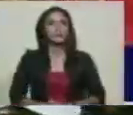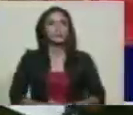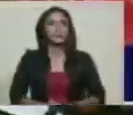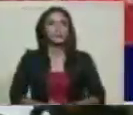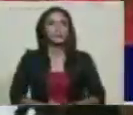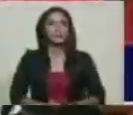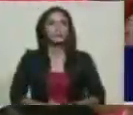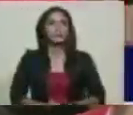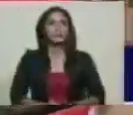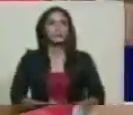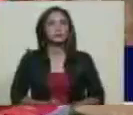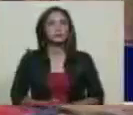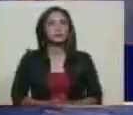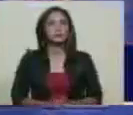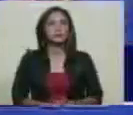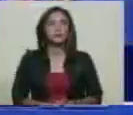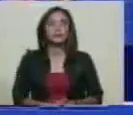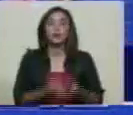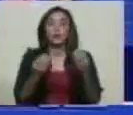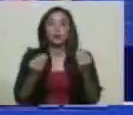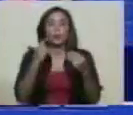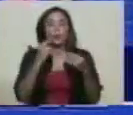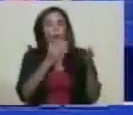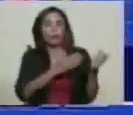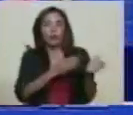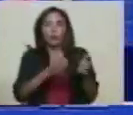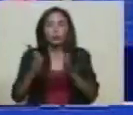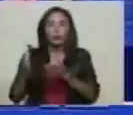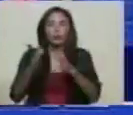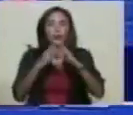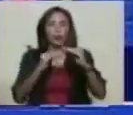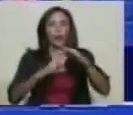Entonces, las estructuras de base,